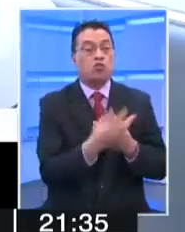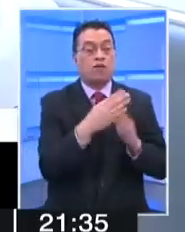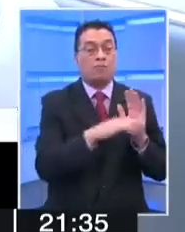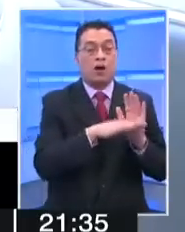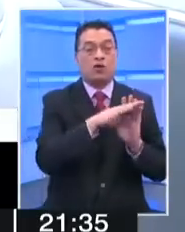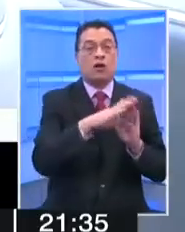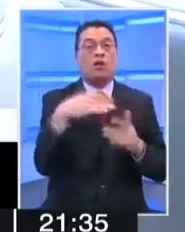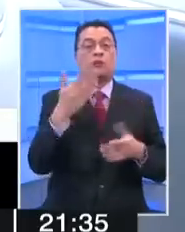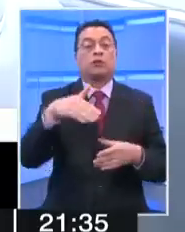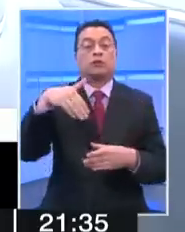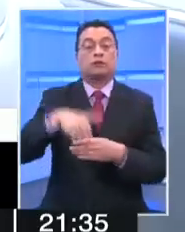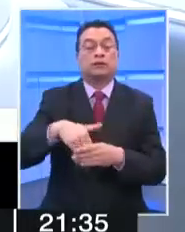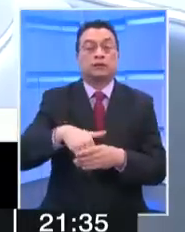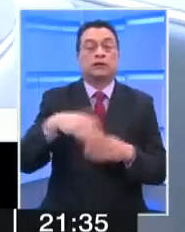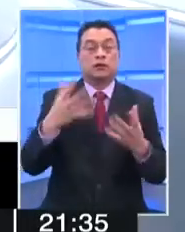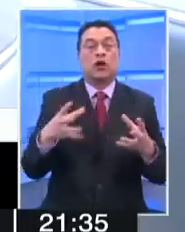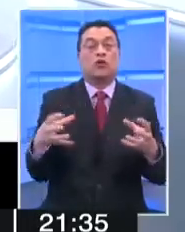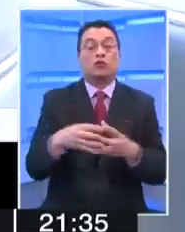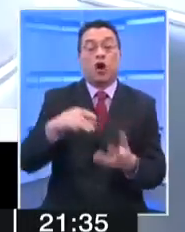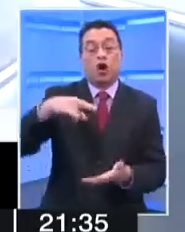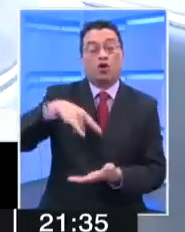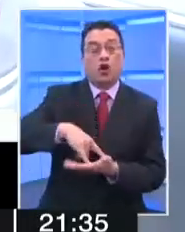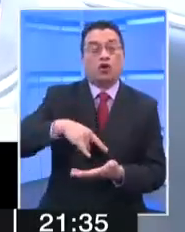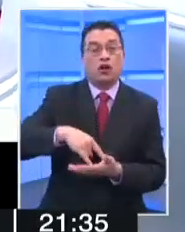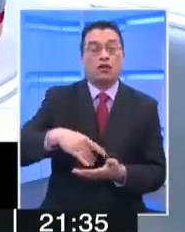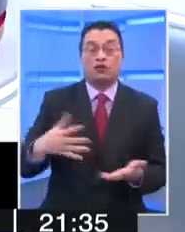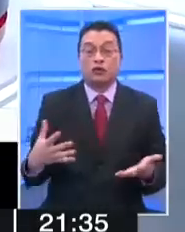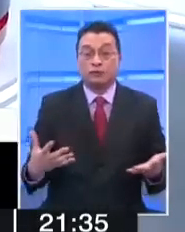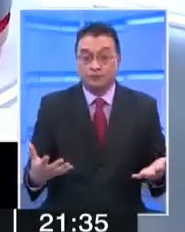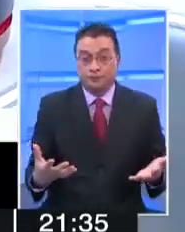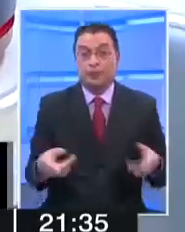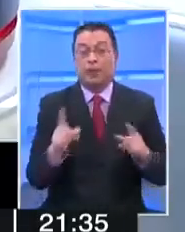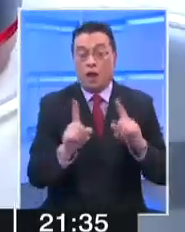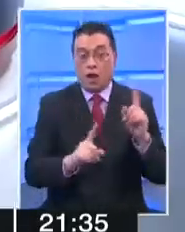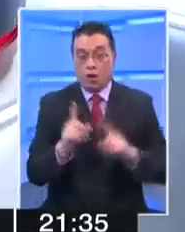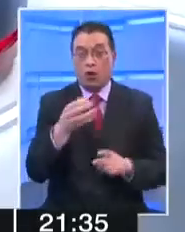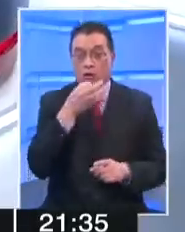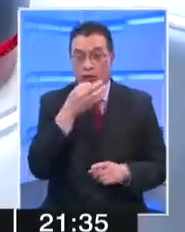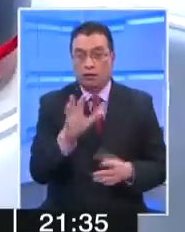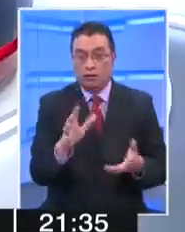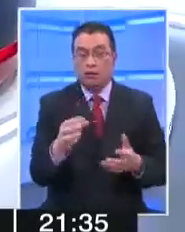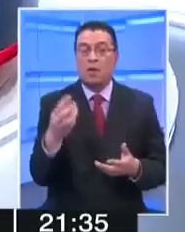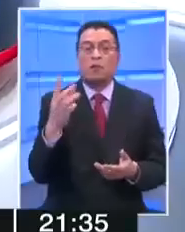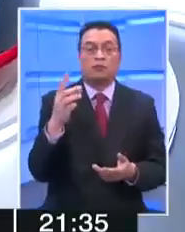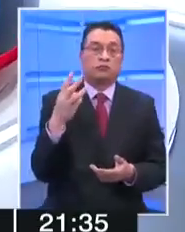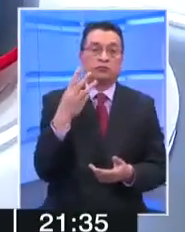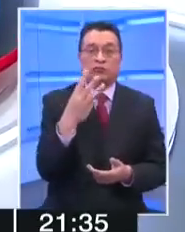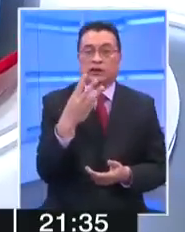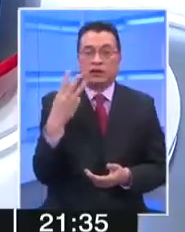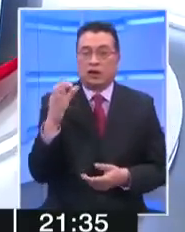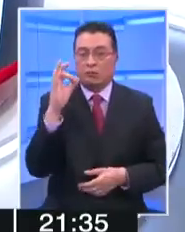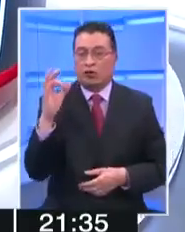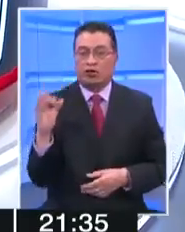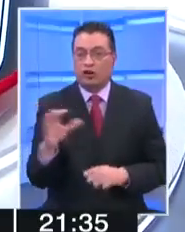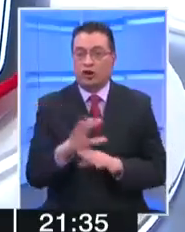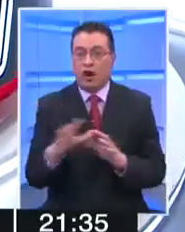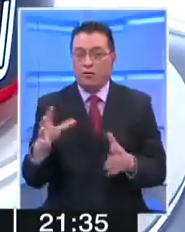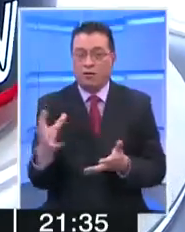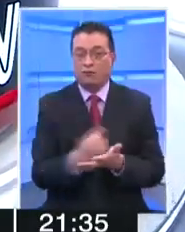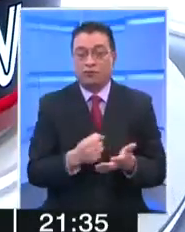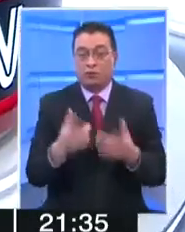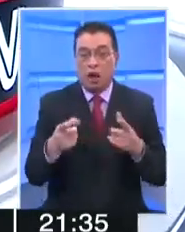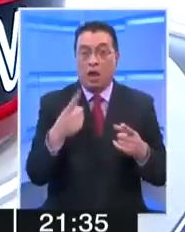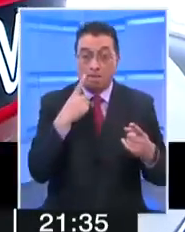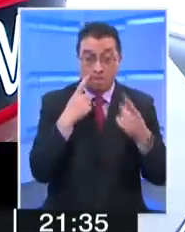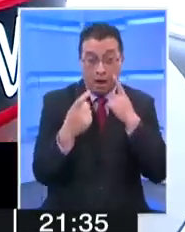elecciones de del congreso algunos dicen que podría sacar hasta un tercio solamente de los candidatos en esas circunstancias pero ese es un